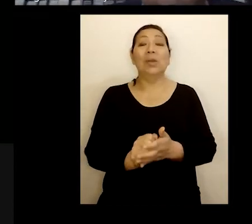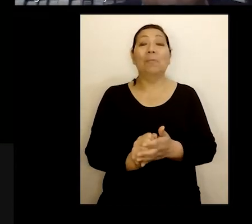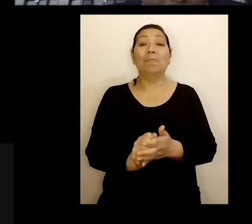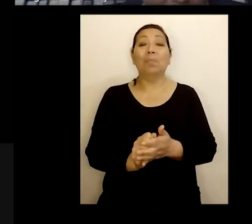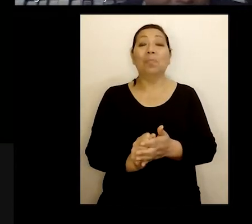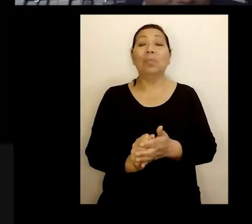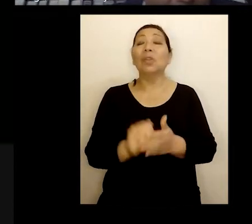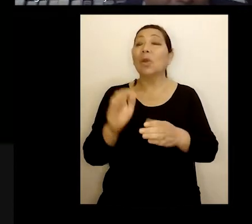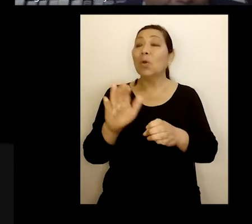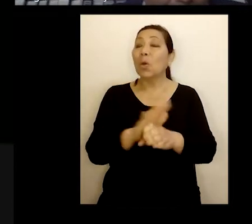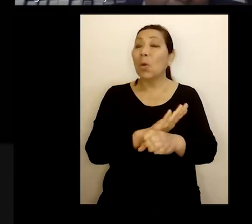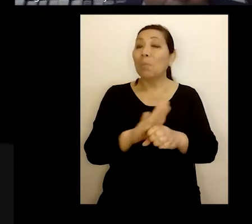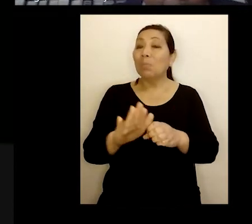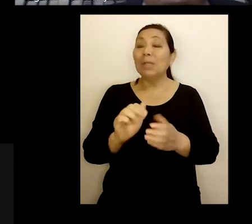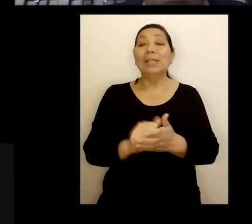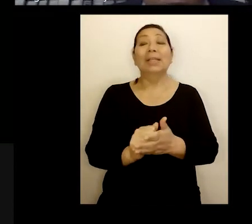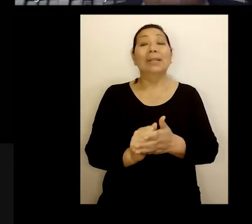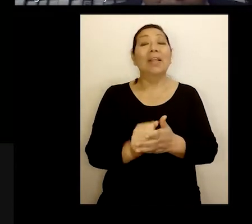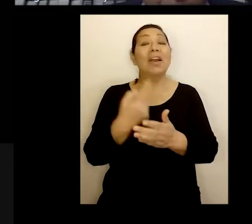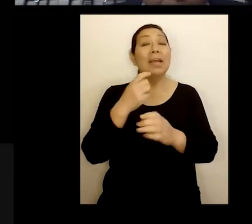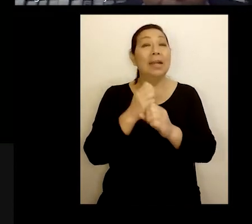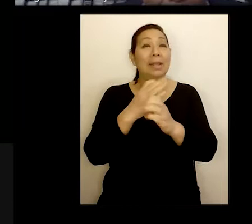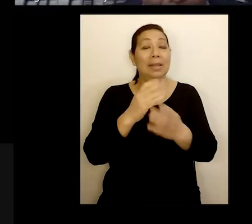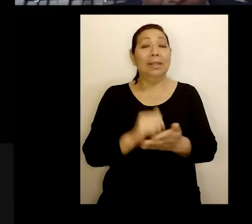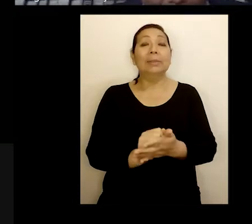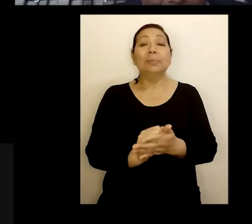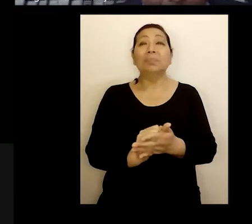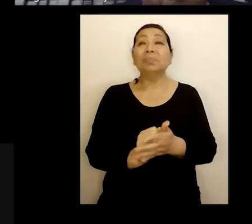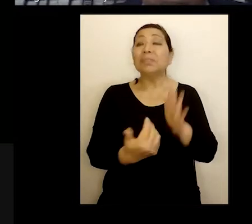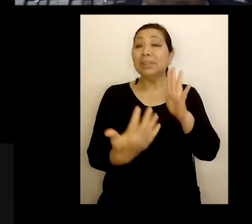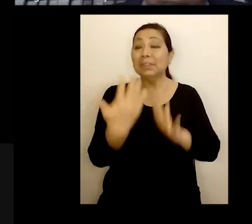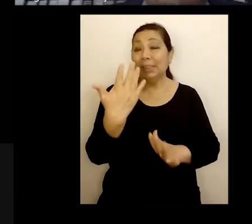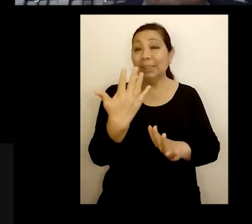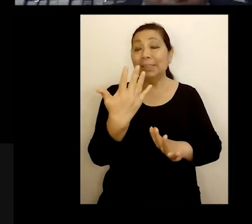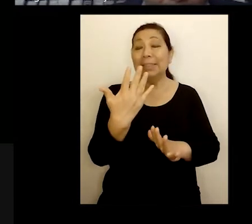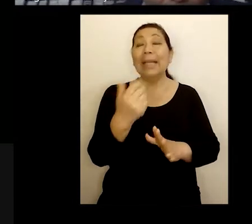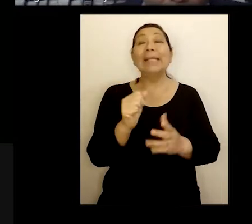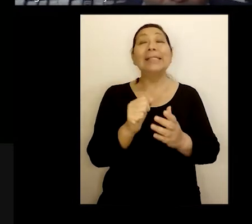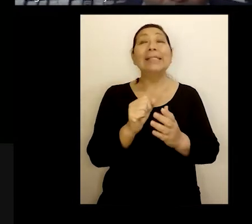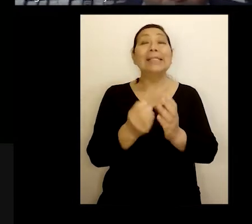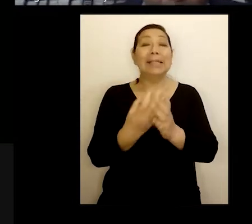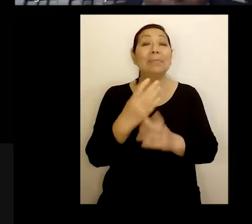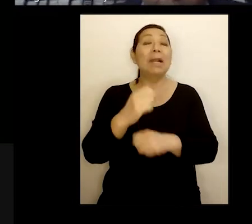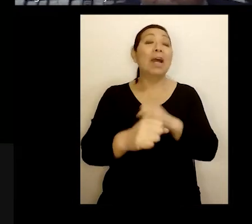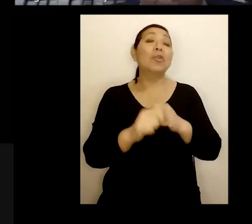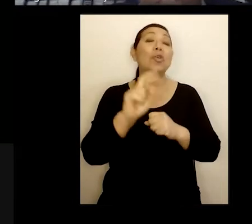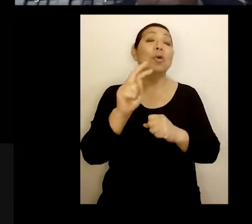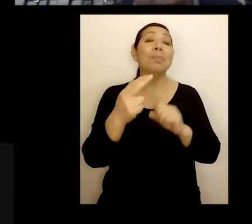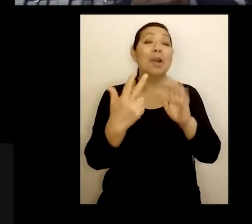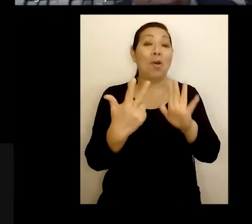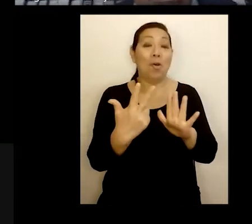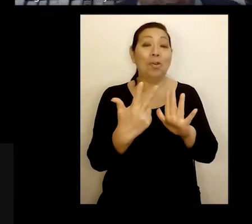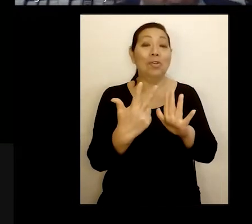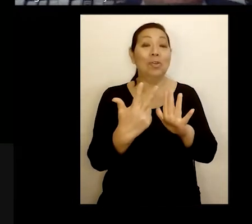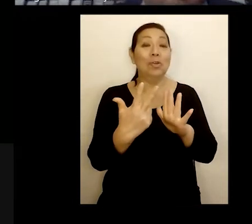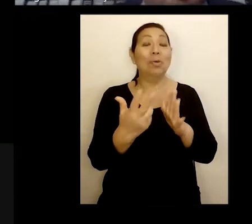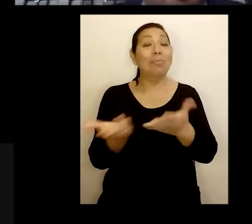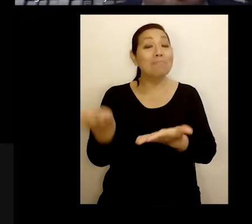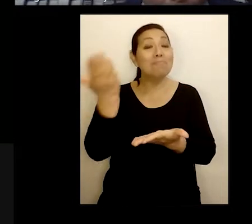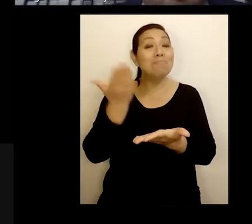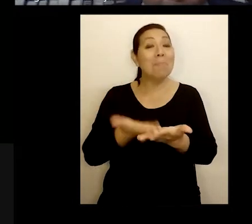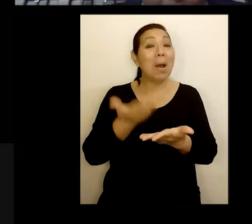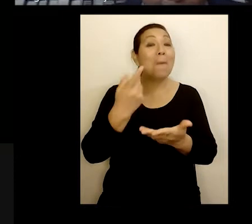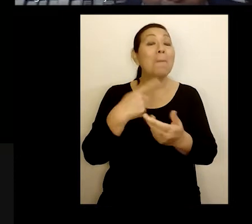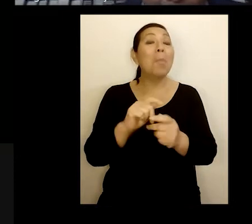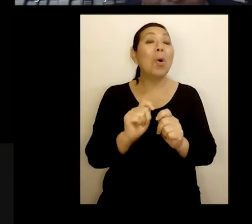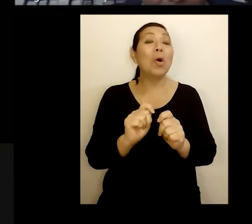la complejidad del proceso, con fecha 15 de septiembre del año 2008, la causa se desacumuló